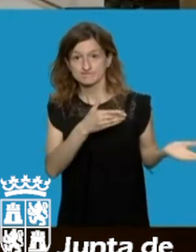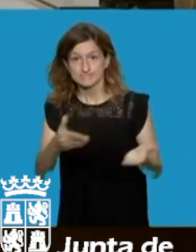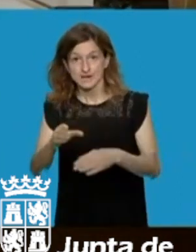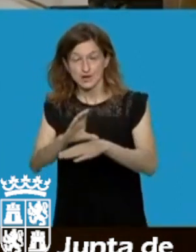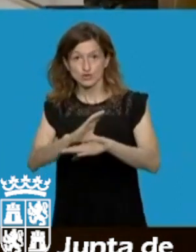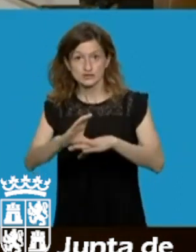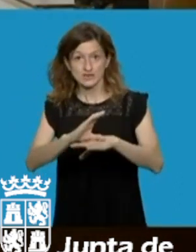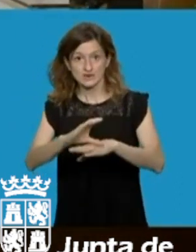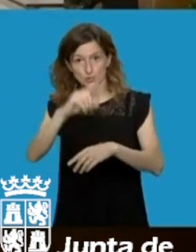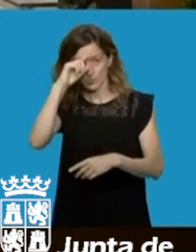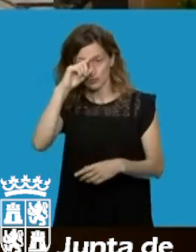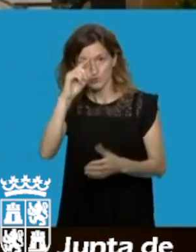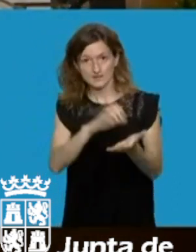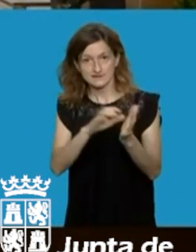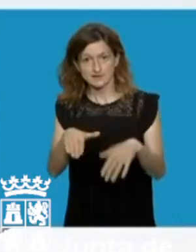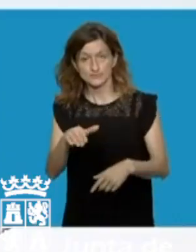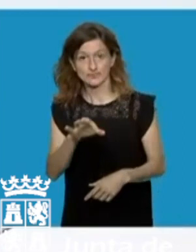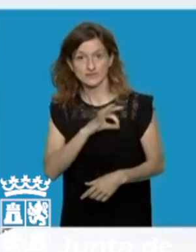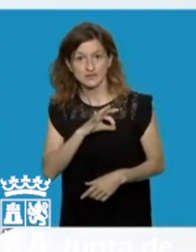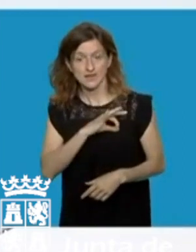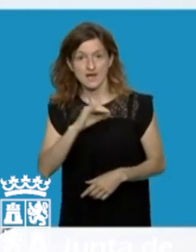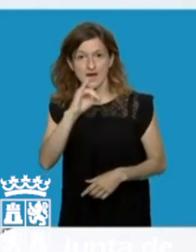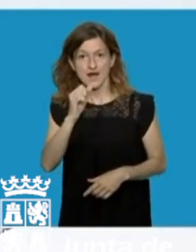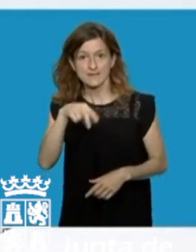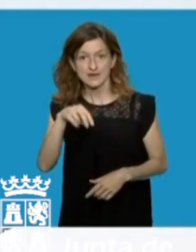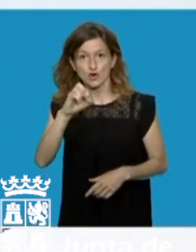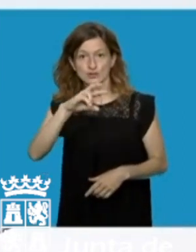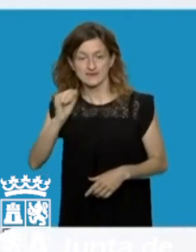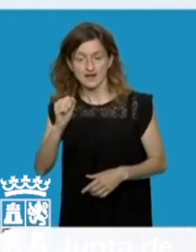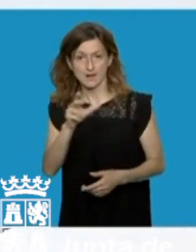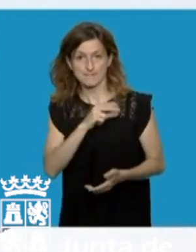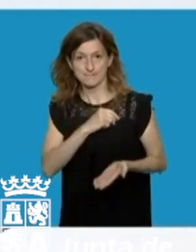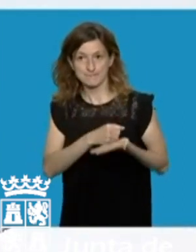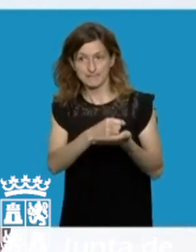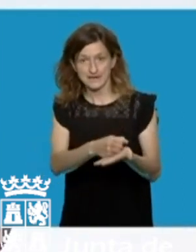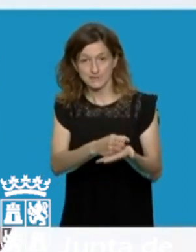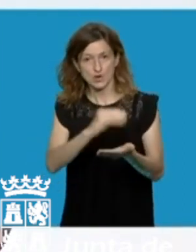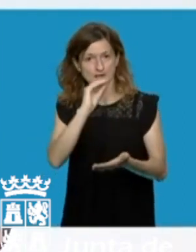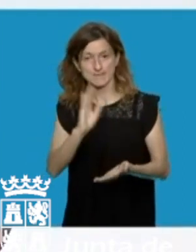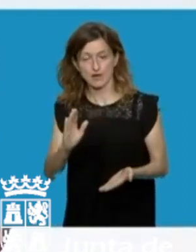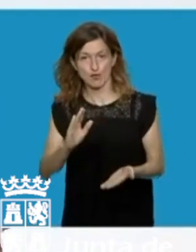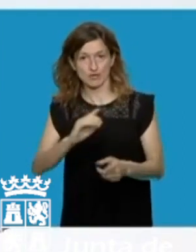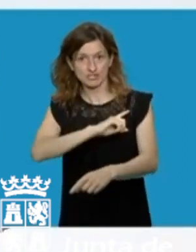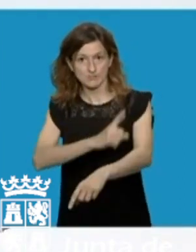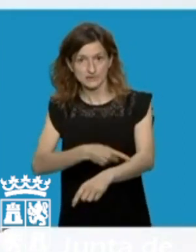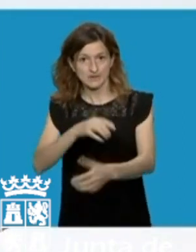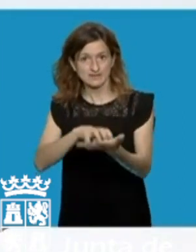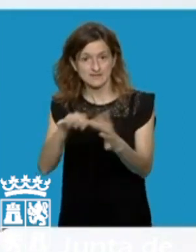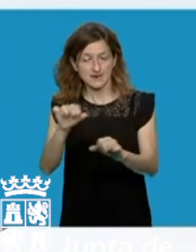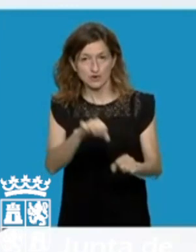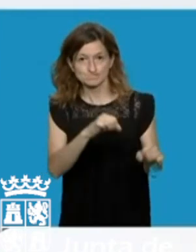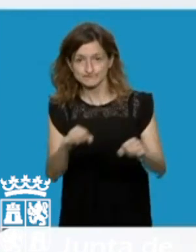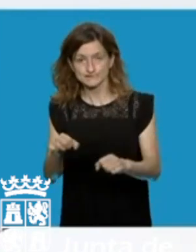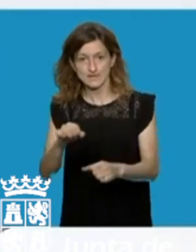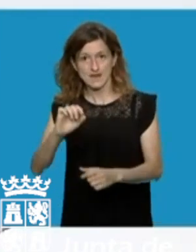de Cultura y Turismo de la Junta de Castilla y León, don Javier Ortega Álvarez, que hará entrega del galardón al mejor deportista absoluto de Castilla y León, a nuestro gran